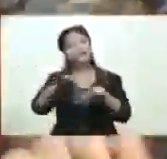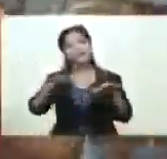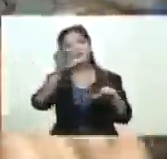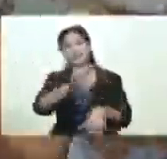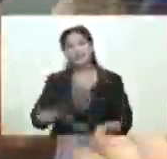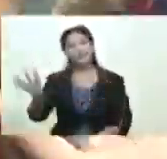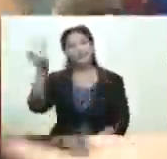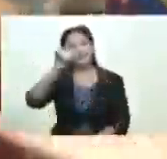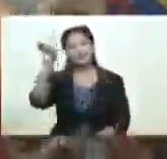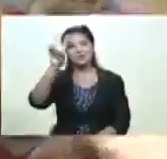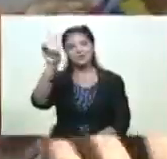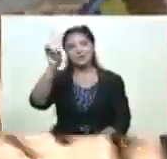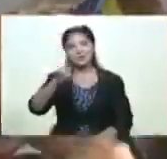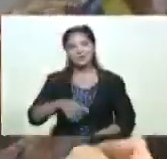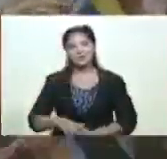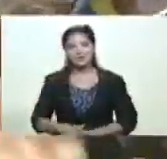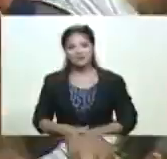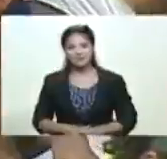nuestra Venezuela!